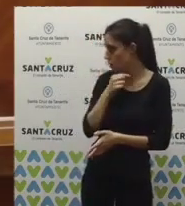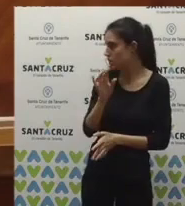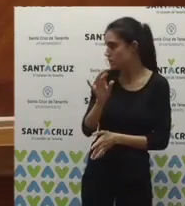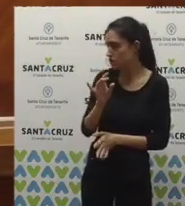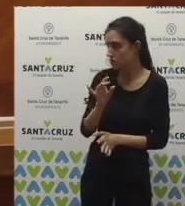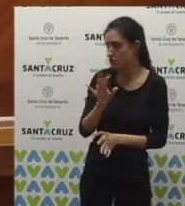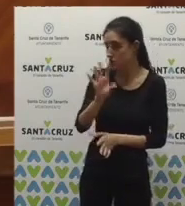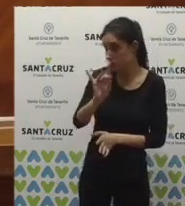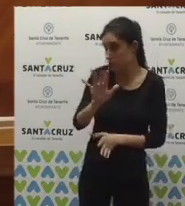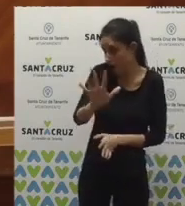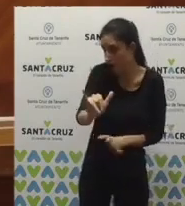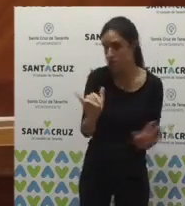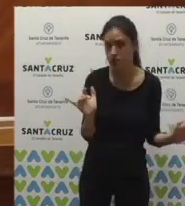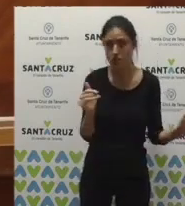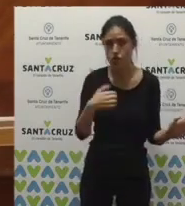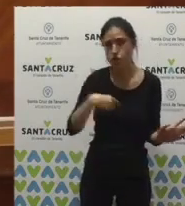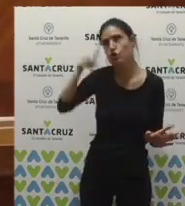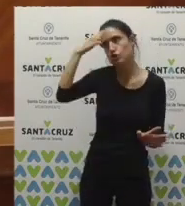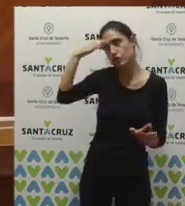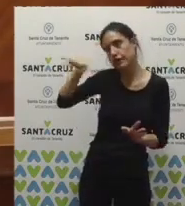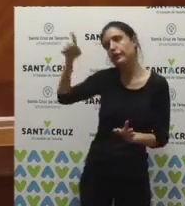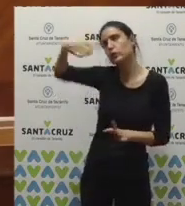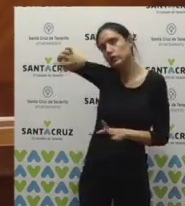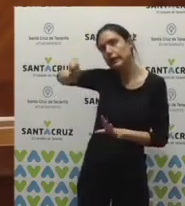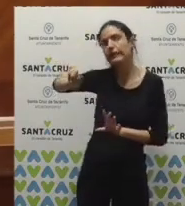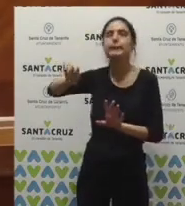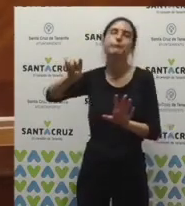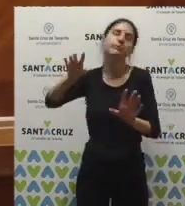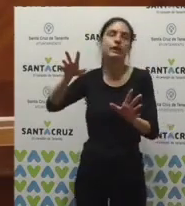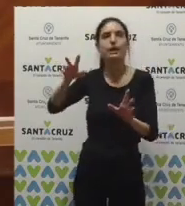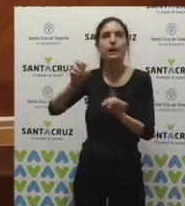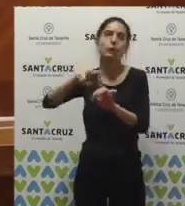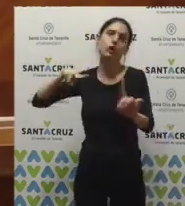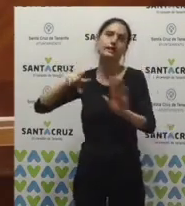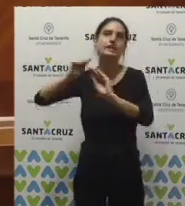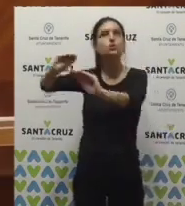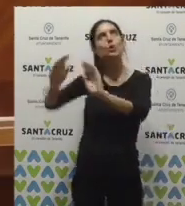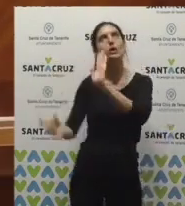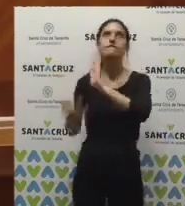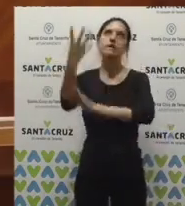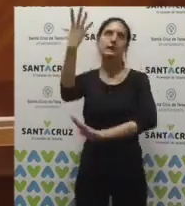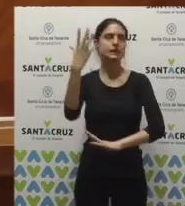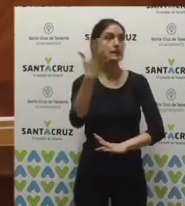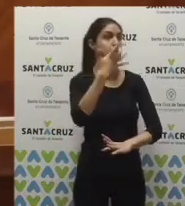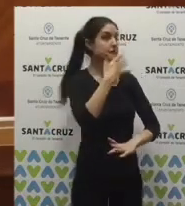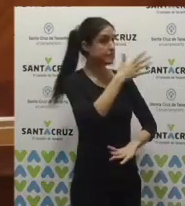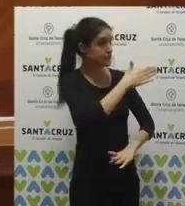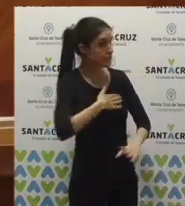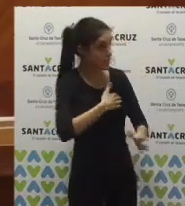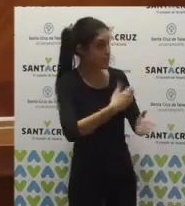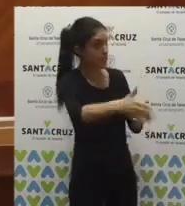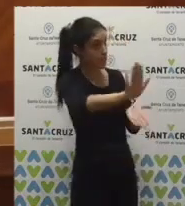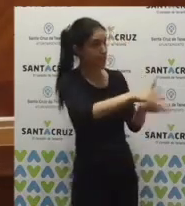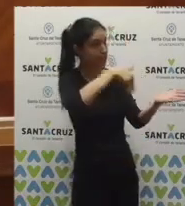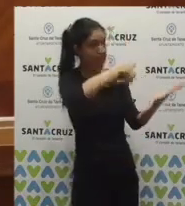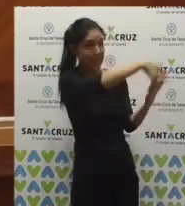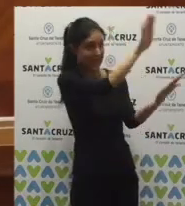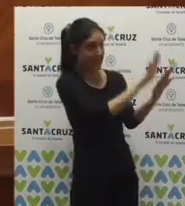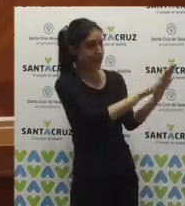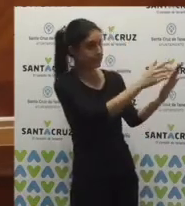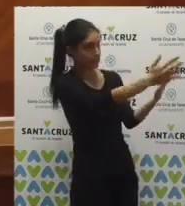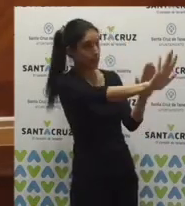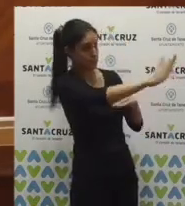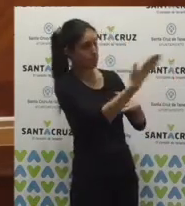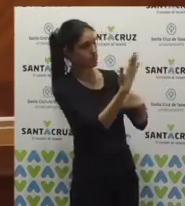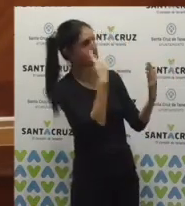pero si existe yo sé que ustedes son especialistas en inventar su relato de su versión de las cosas pero si usted me trae el acta del sitio donde está el acuerdo